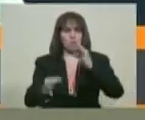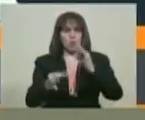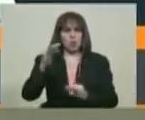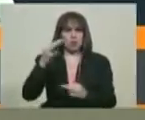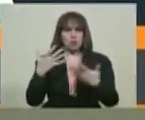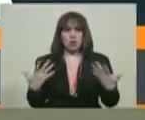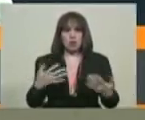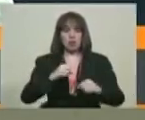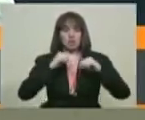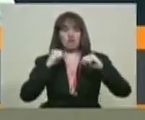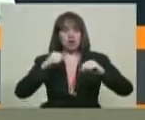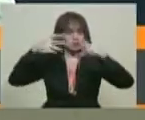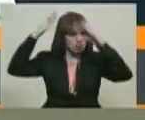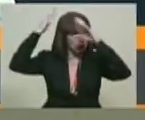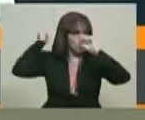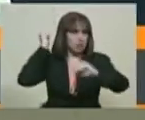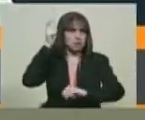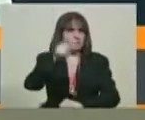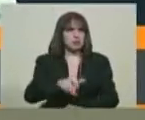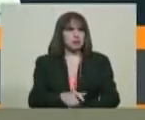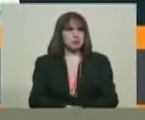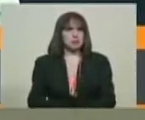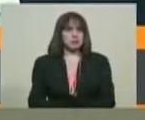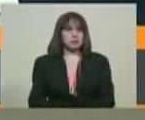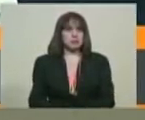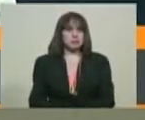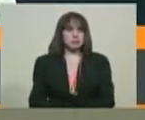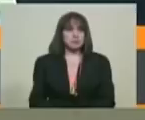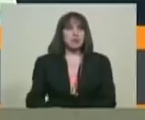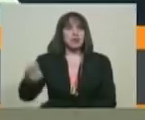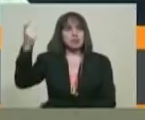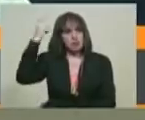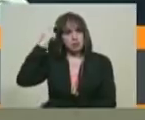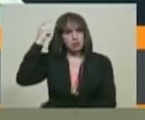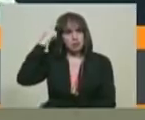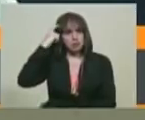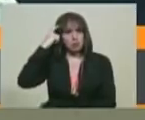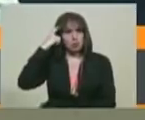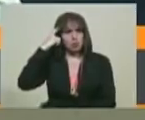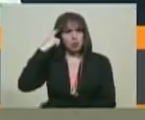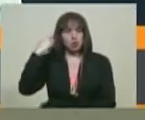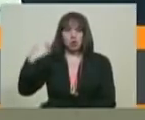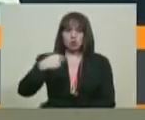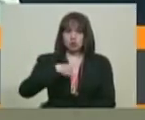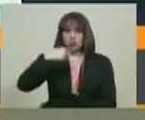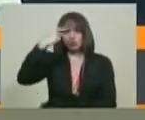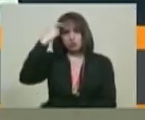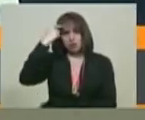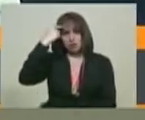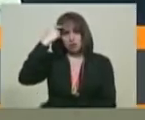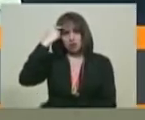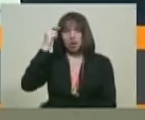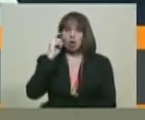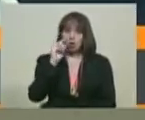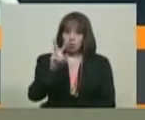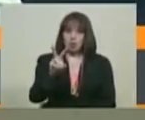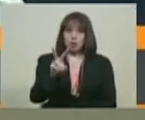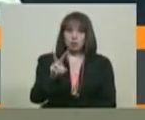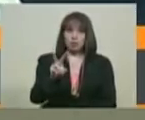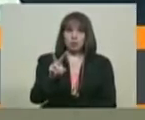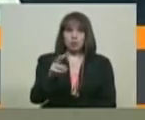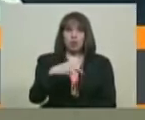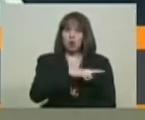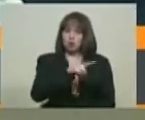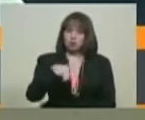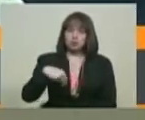fuerza diplomática, porque sabemos, lo sé, lo veo, lo